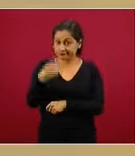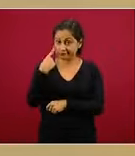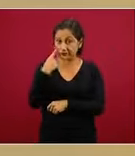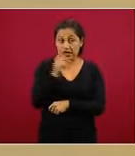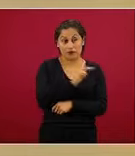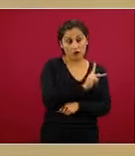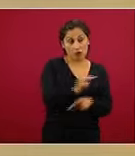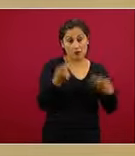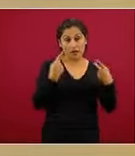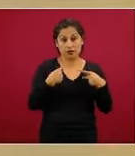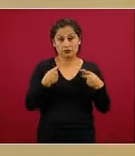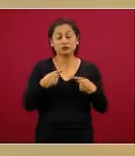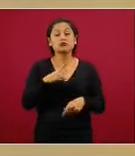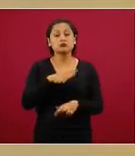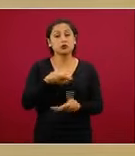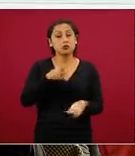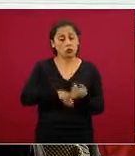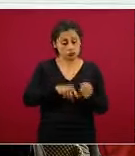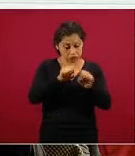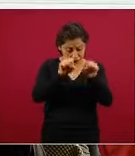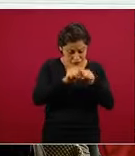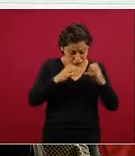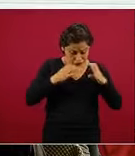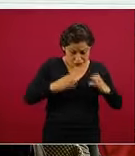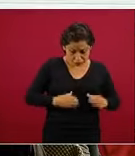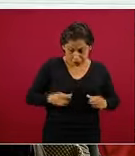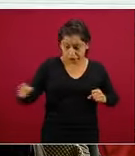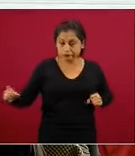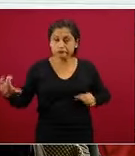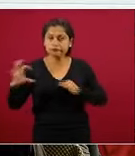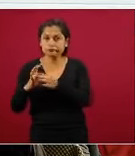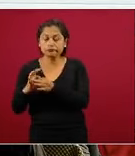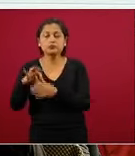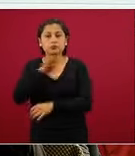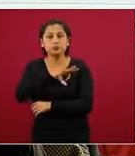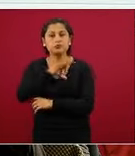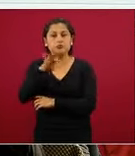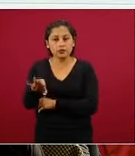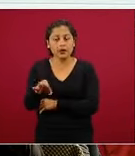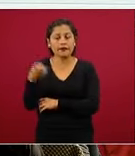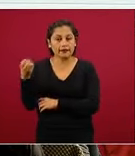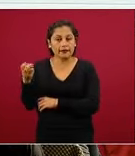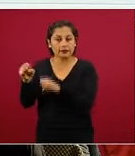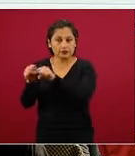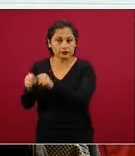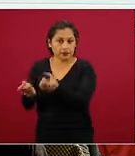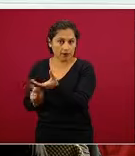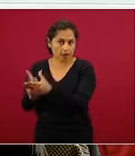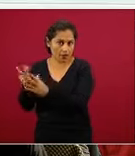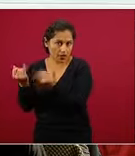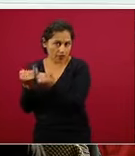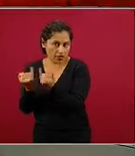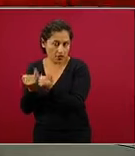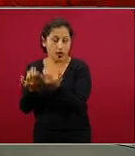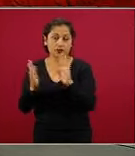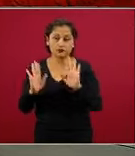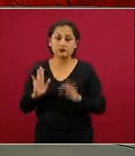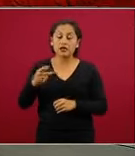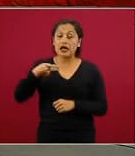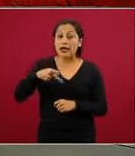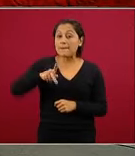estas moléculas. Y en ese sentido, lo increíble es nuestro sistema cannabinoide. Ahora resulta que la